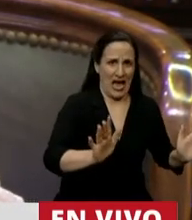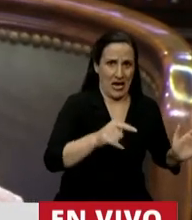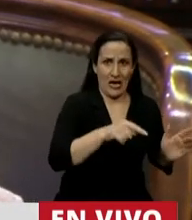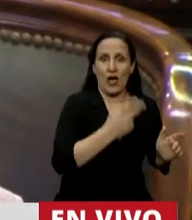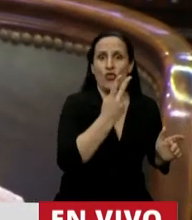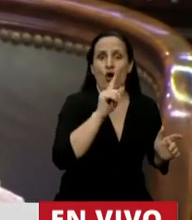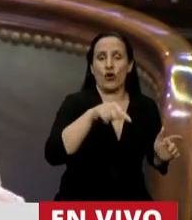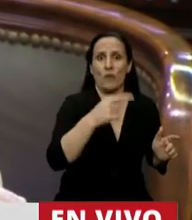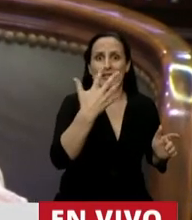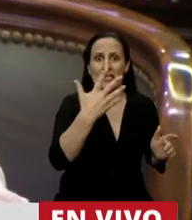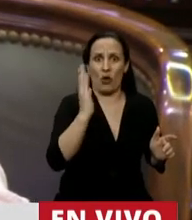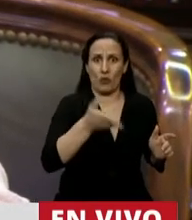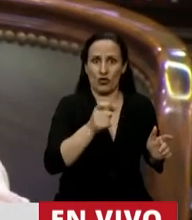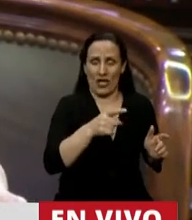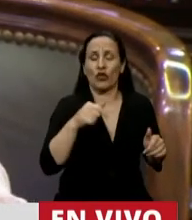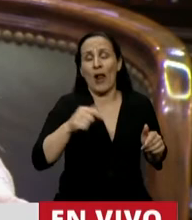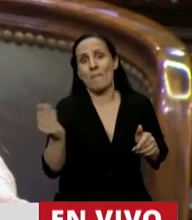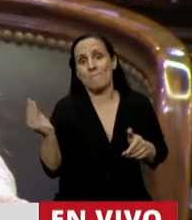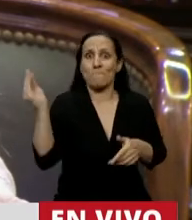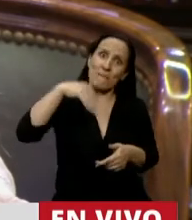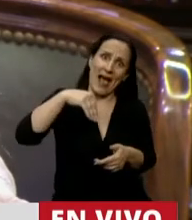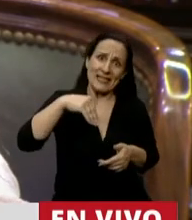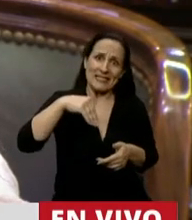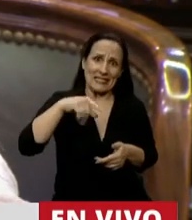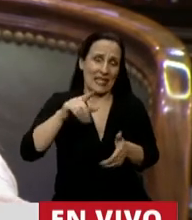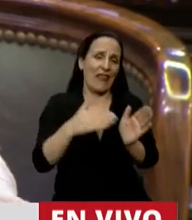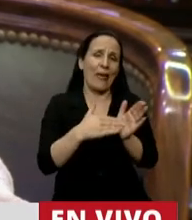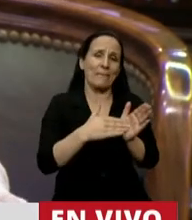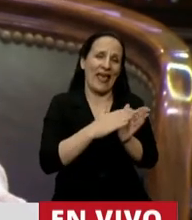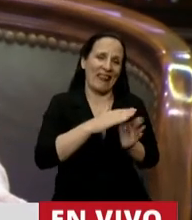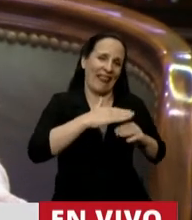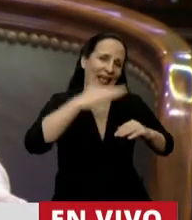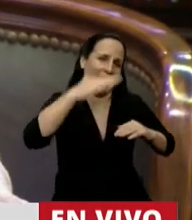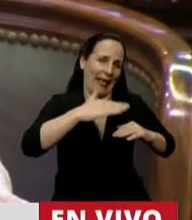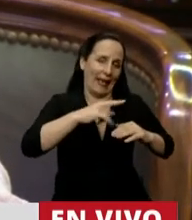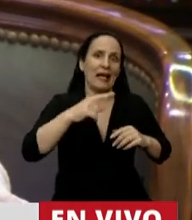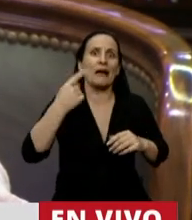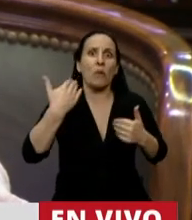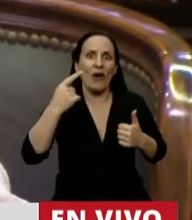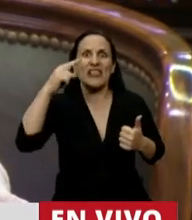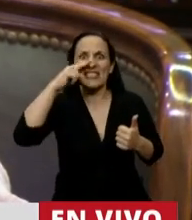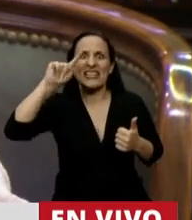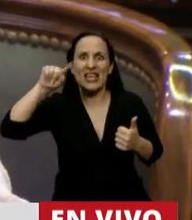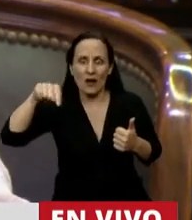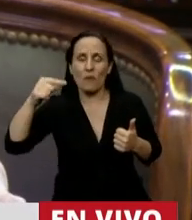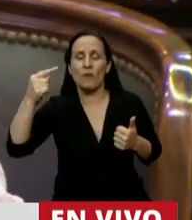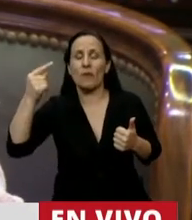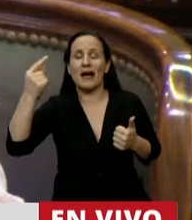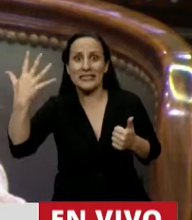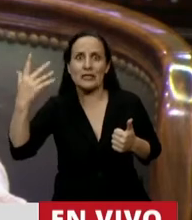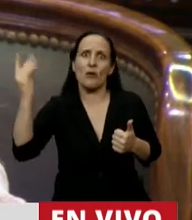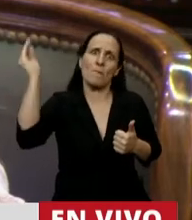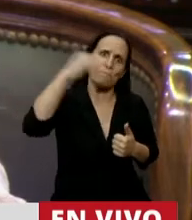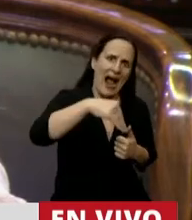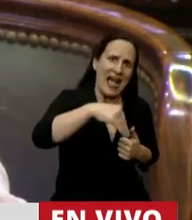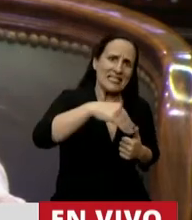el 2.5% ahora estaría sumando, según la escala que le toque, hasta un 7.5%. No existe